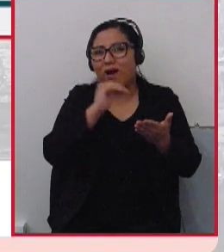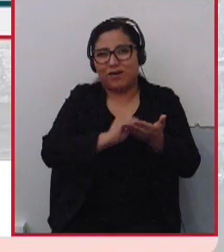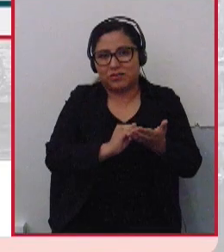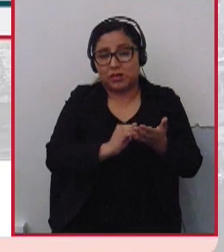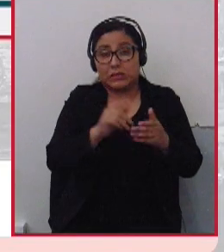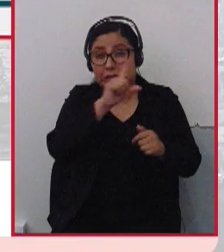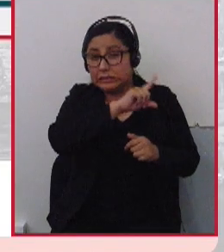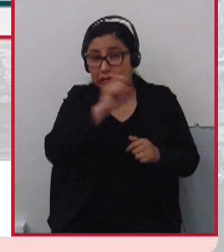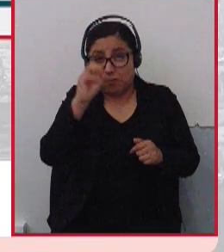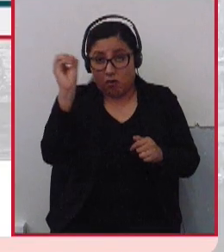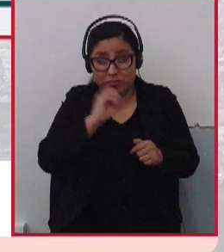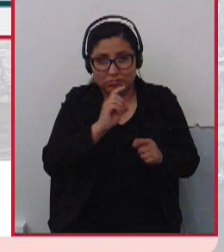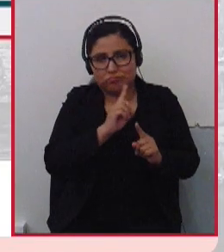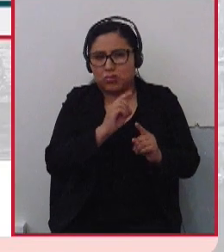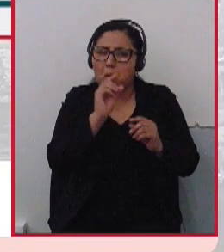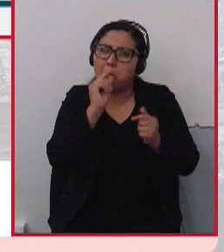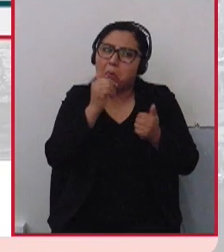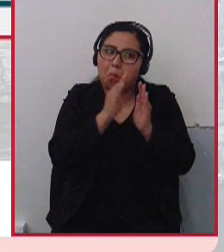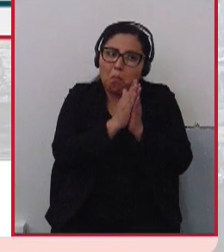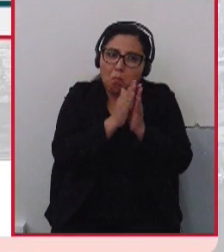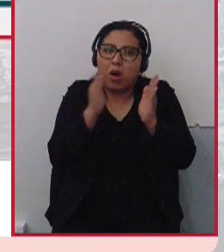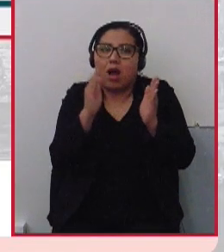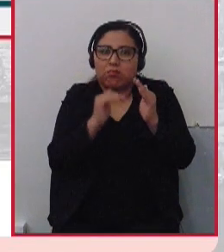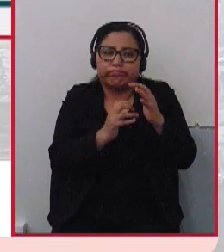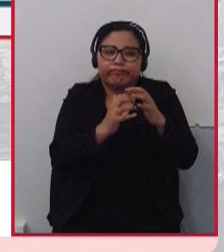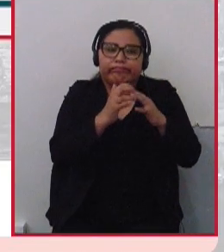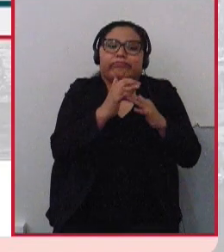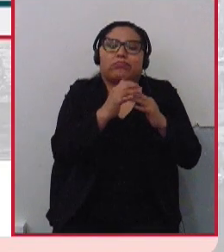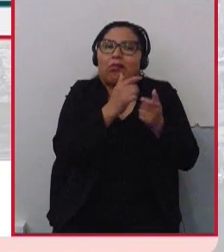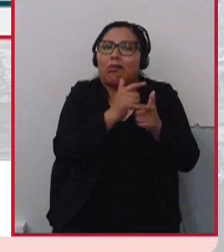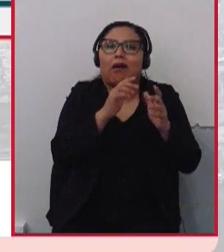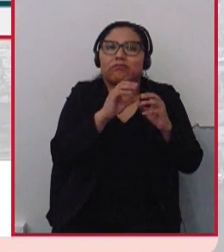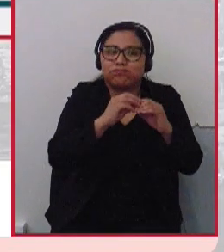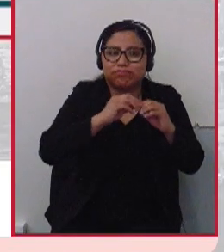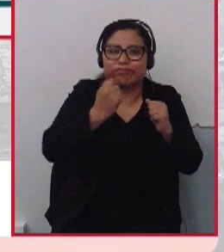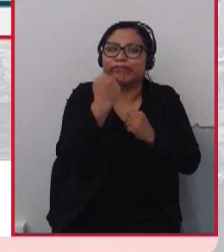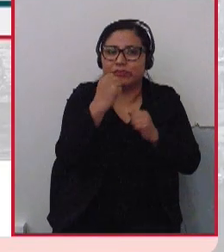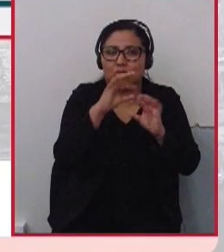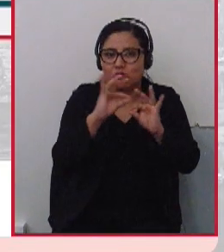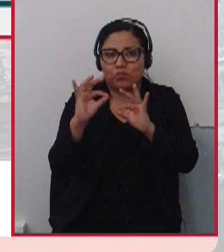100% liberada, sino una parte o un área liberada.